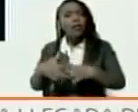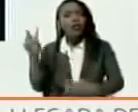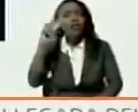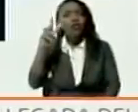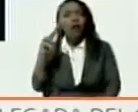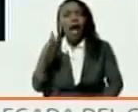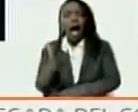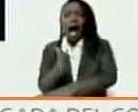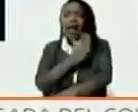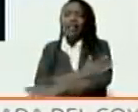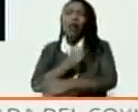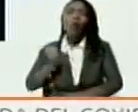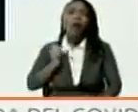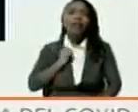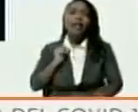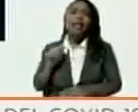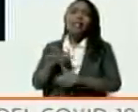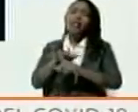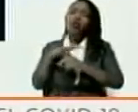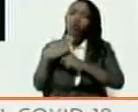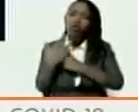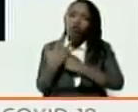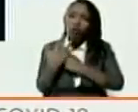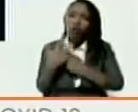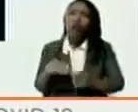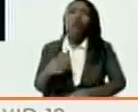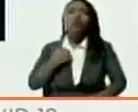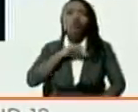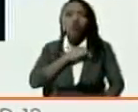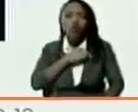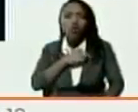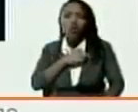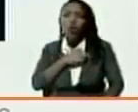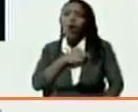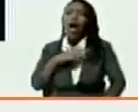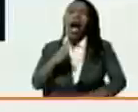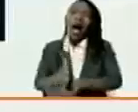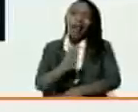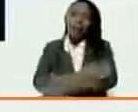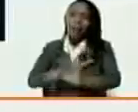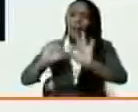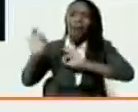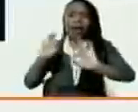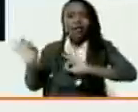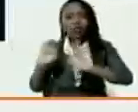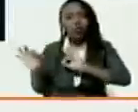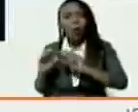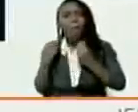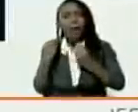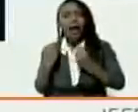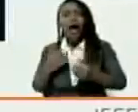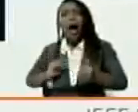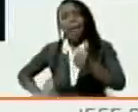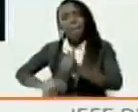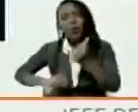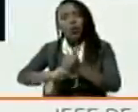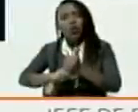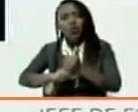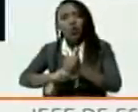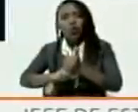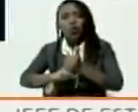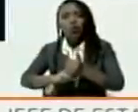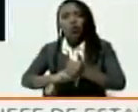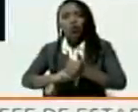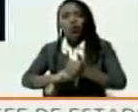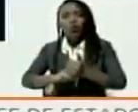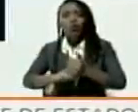ante cualquier circunstancia nosotros estamos preparados para apoyarlos.